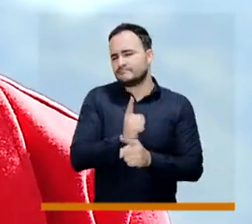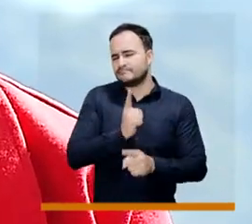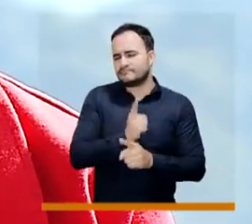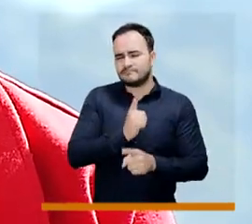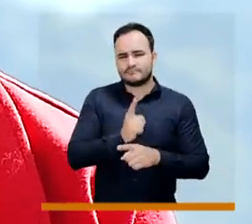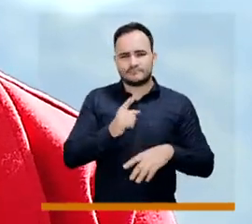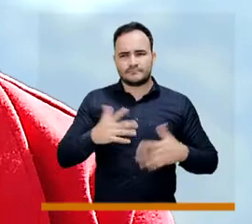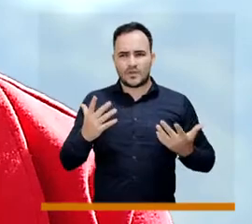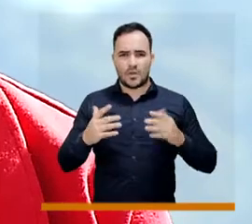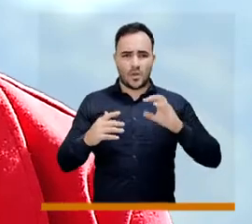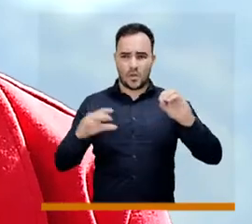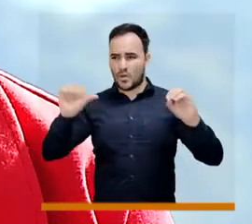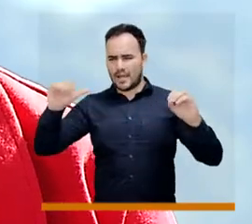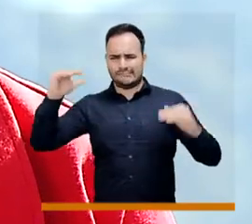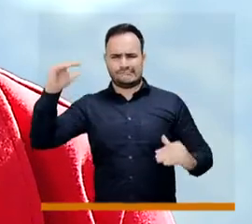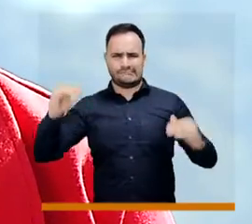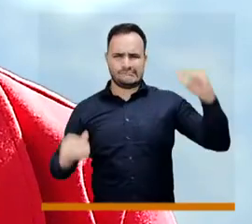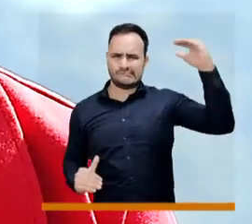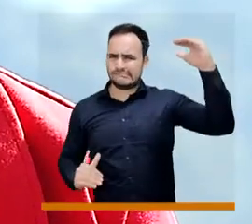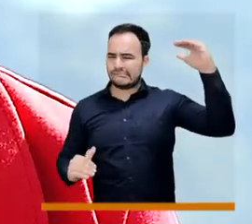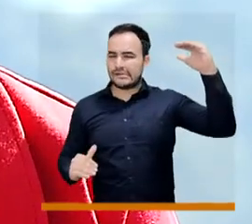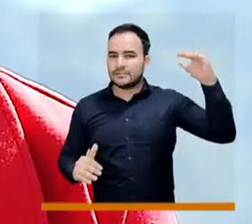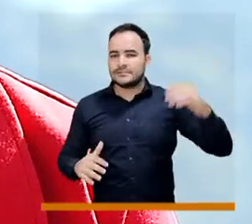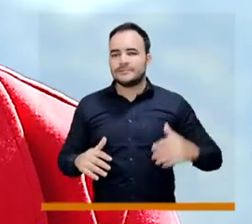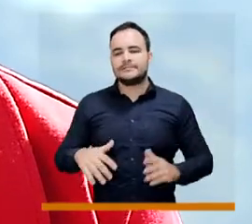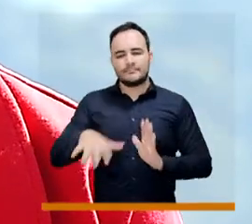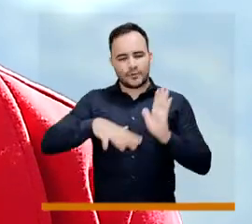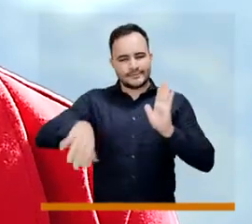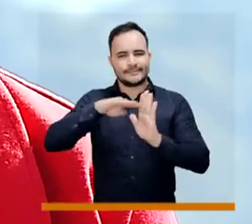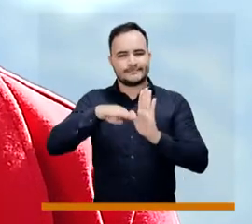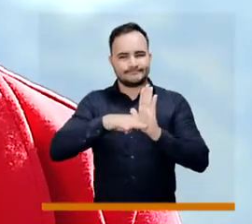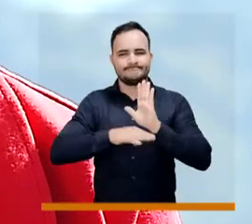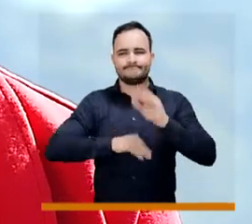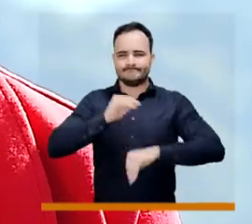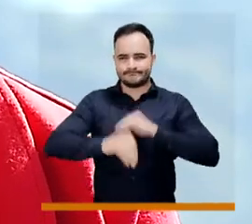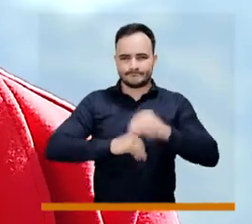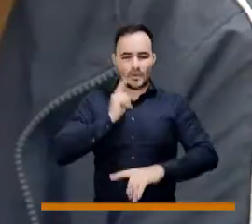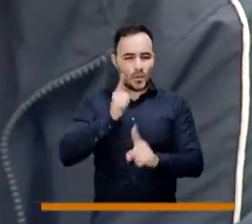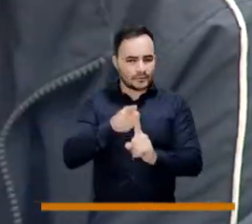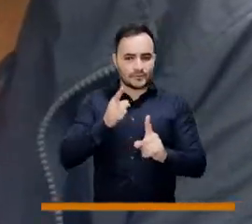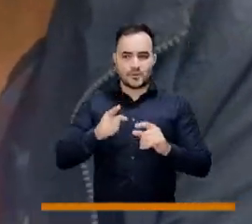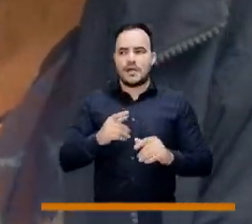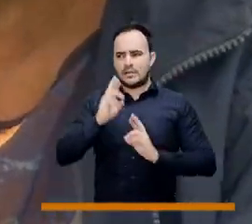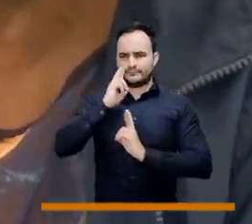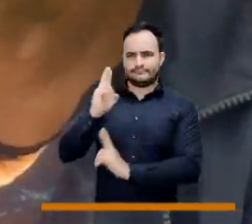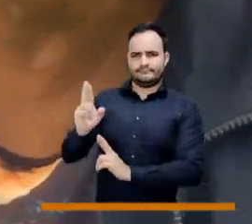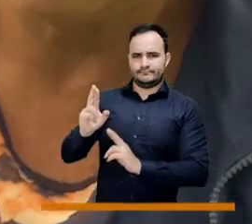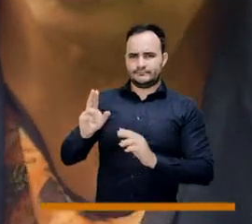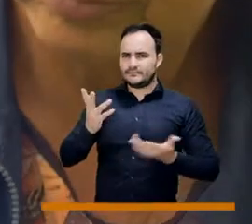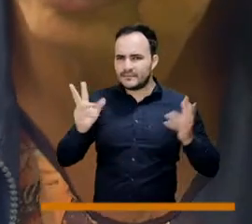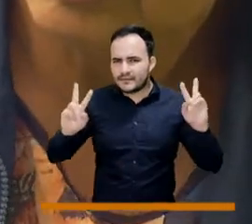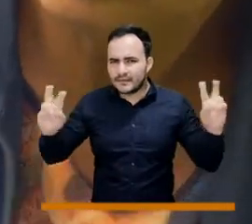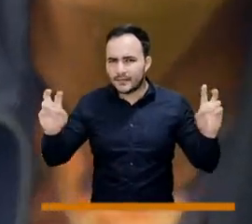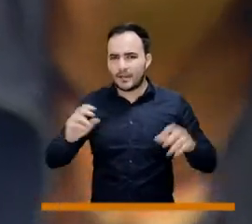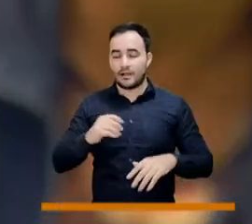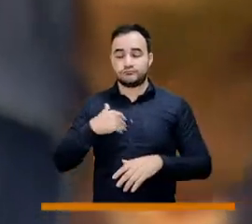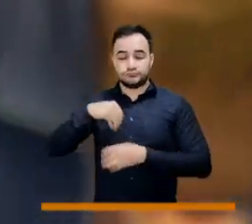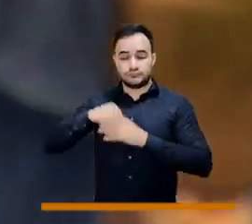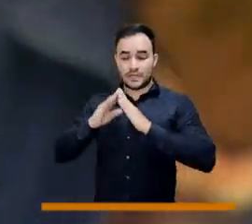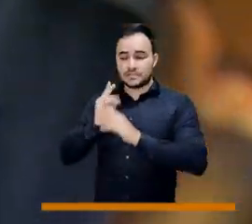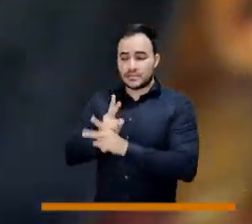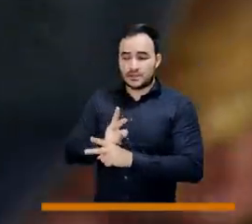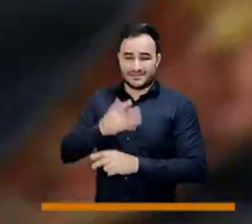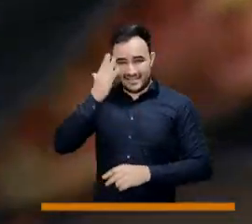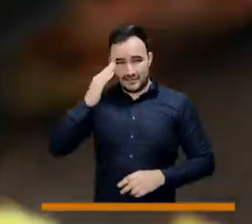en el territorio campesino. Entonces, una política pública que reconozca el trabajo de cuidado, que el trabajo de cuidado es